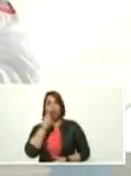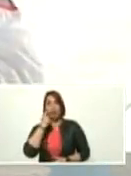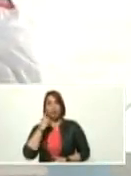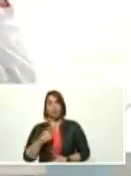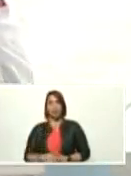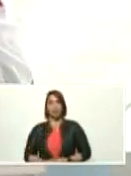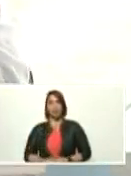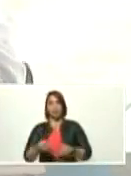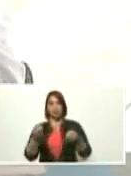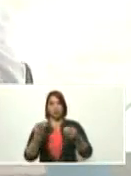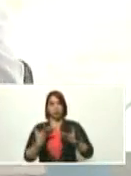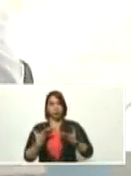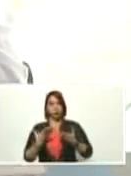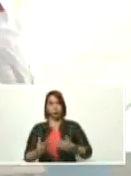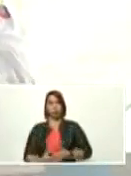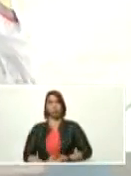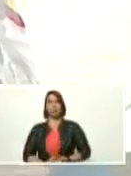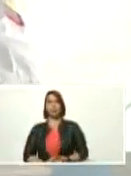me regala